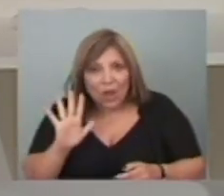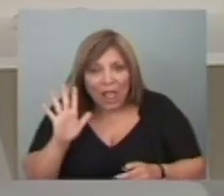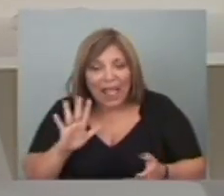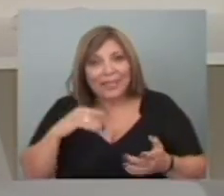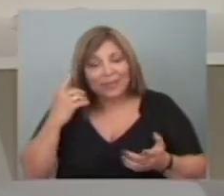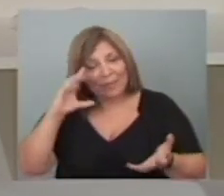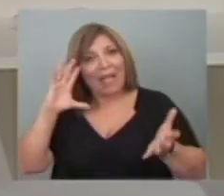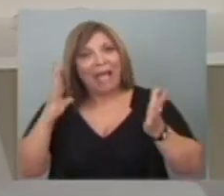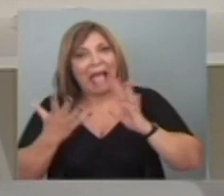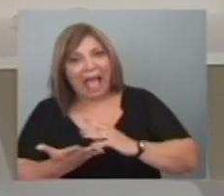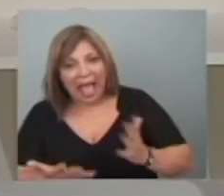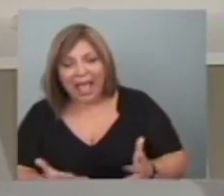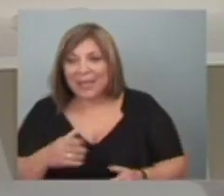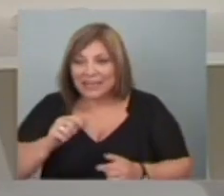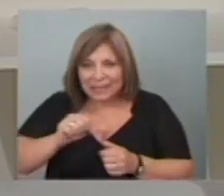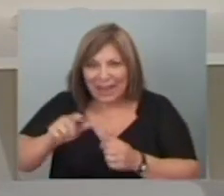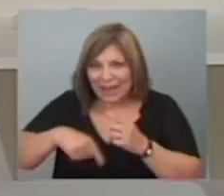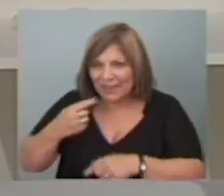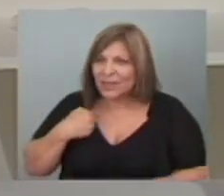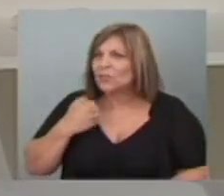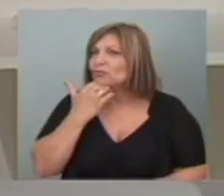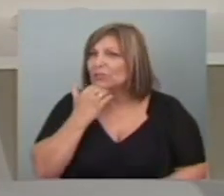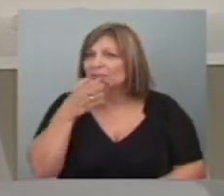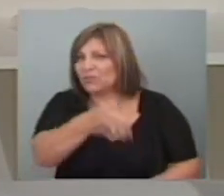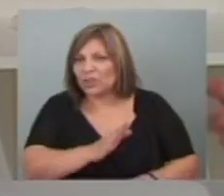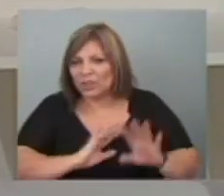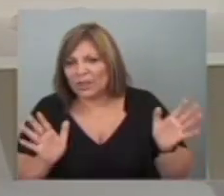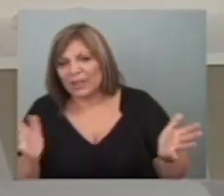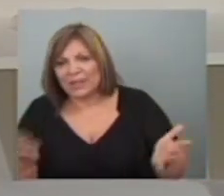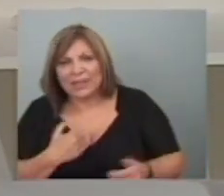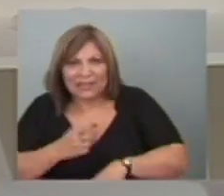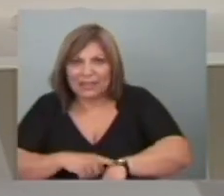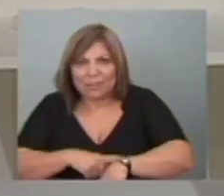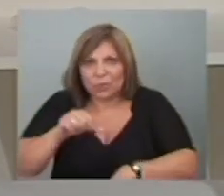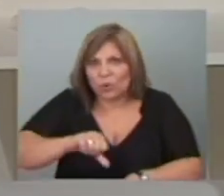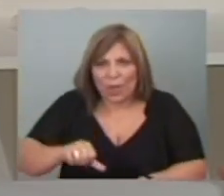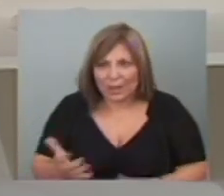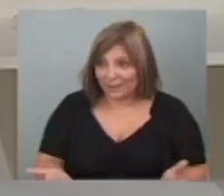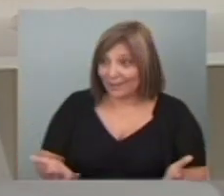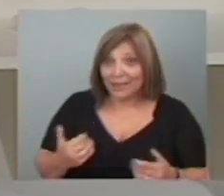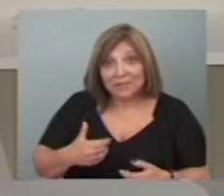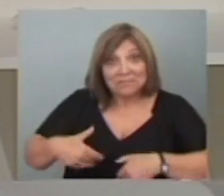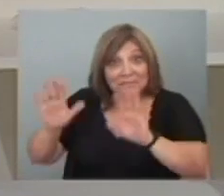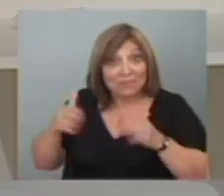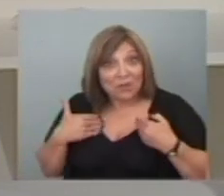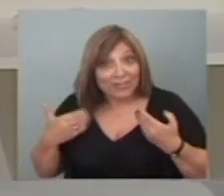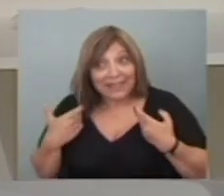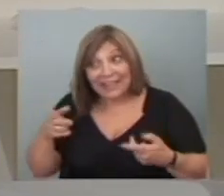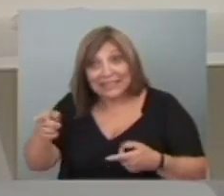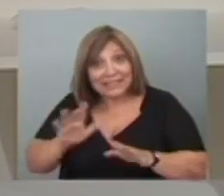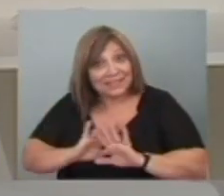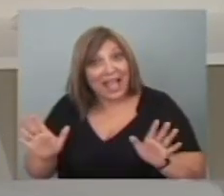cosa. Y entonces dice, mira, la semana que viene no sé si voy, porque no sé si tengo tiempo. Y nosotros contentísimos, porque eso